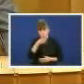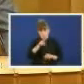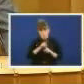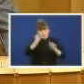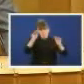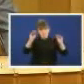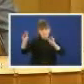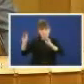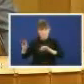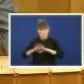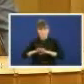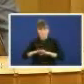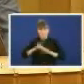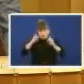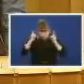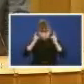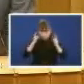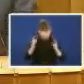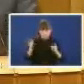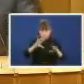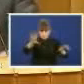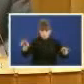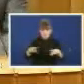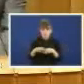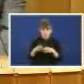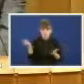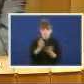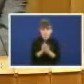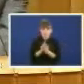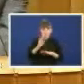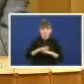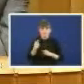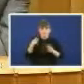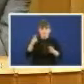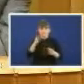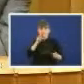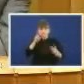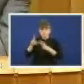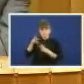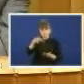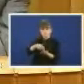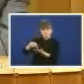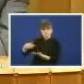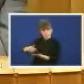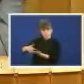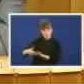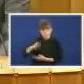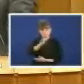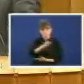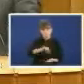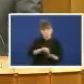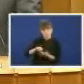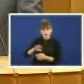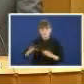e foco en xunto para responder as demandas da ciudadanía e dotar a Galiza dun maior e mellor